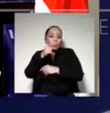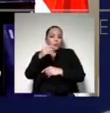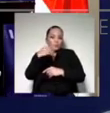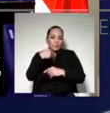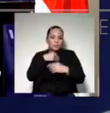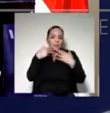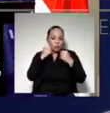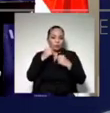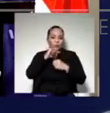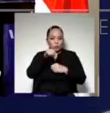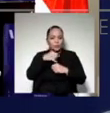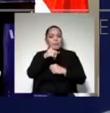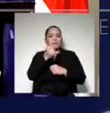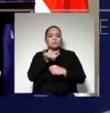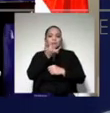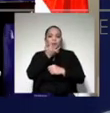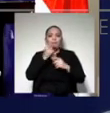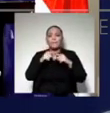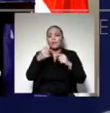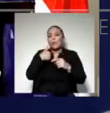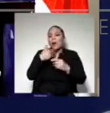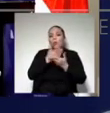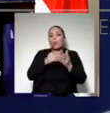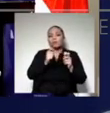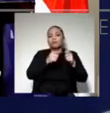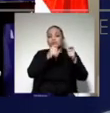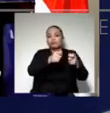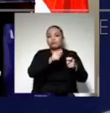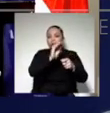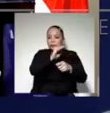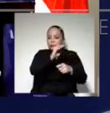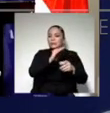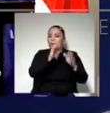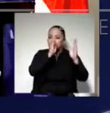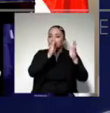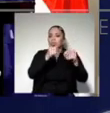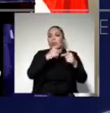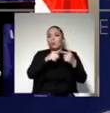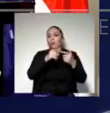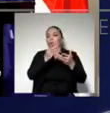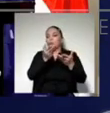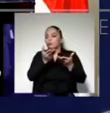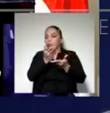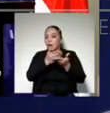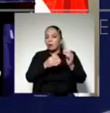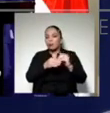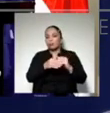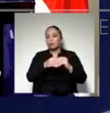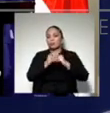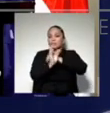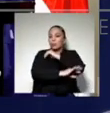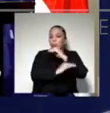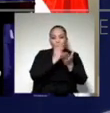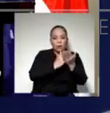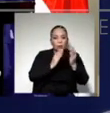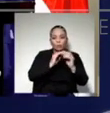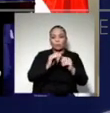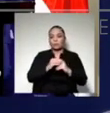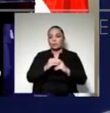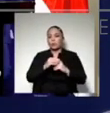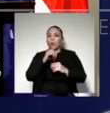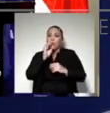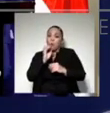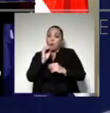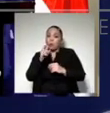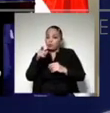¿hubo algún llamado de atención, alguna amonestación por escrito, o solamente con que ella, pues, aceptara su error, digamos que para usted fue suficiente.